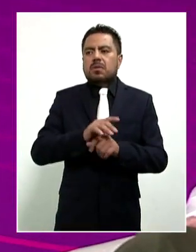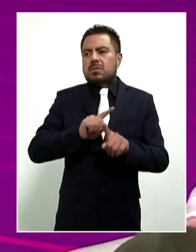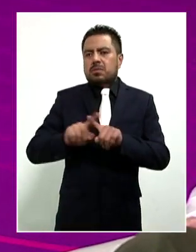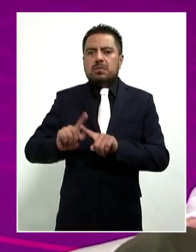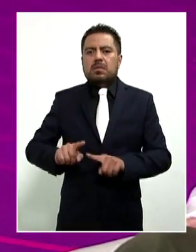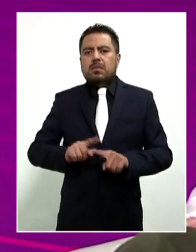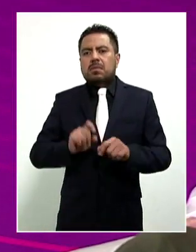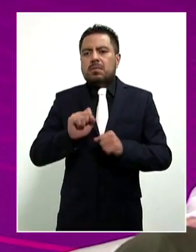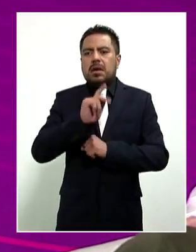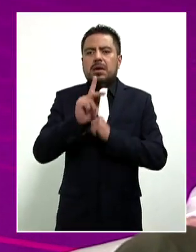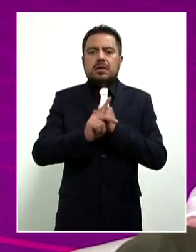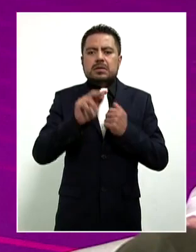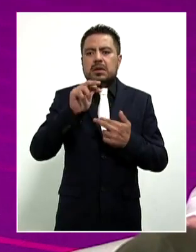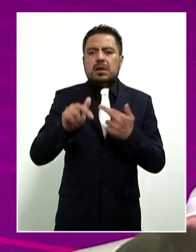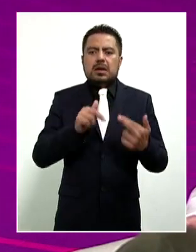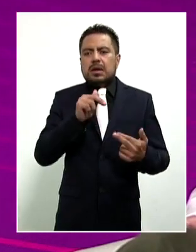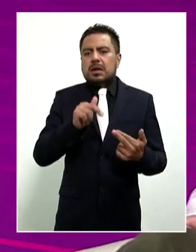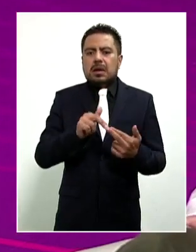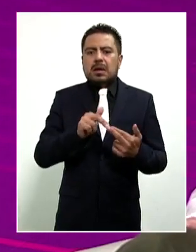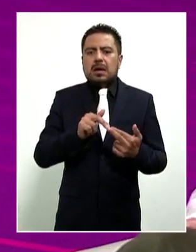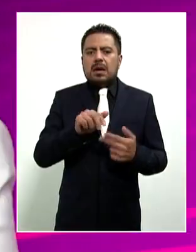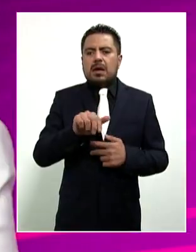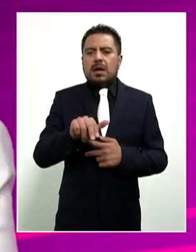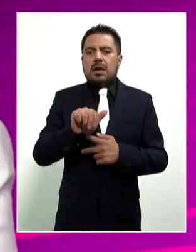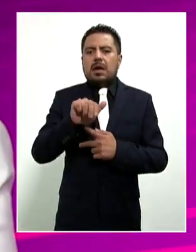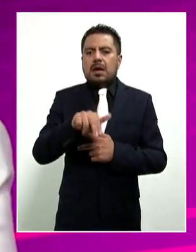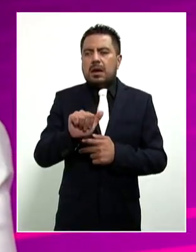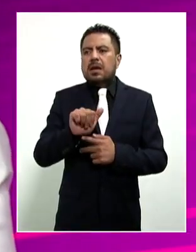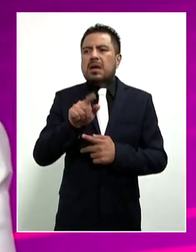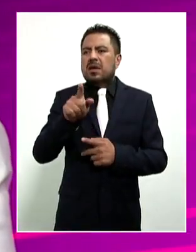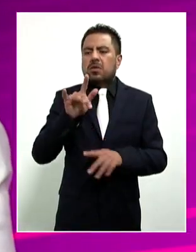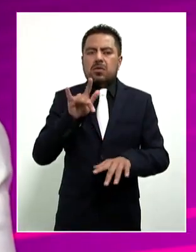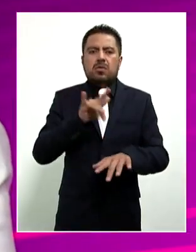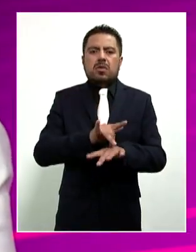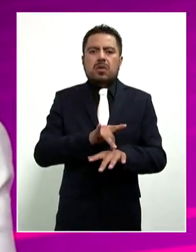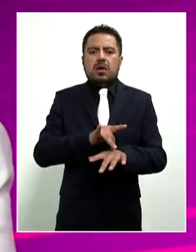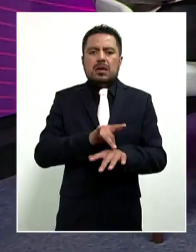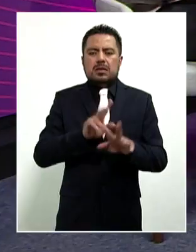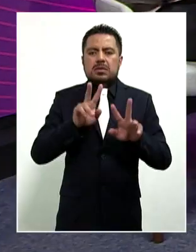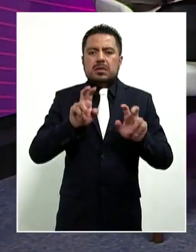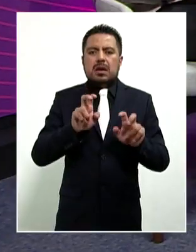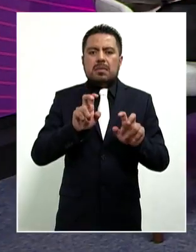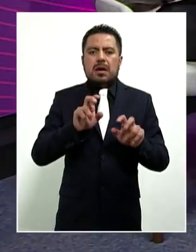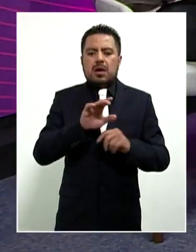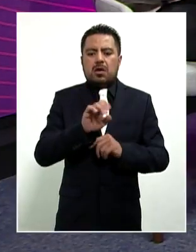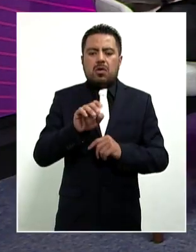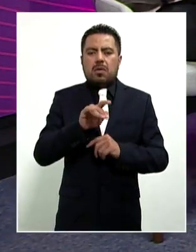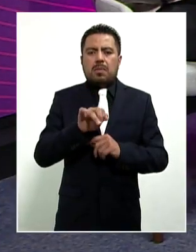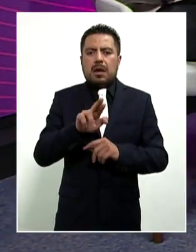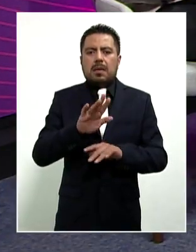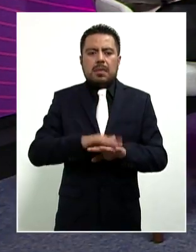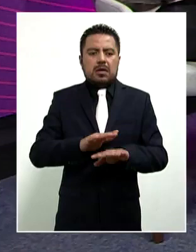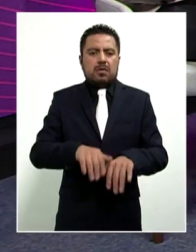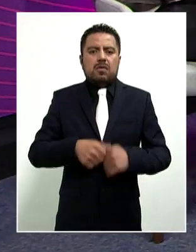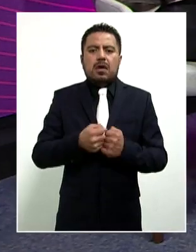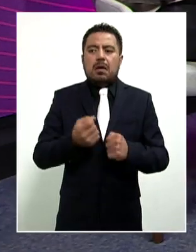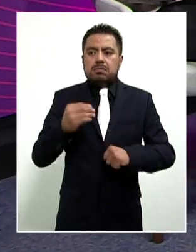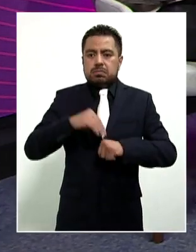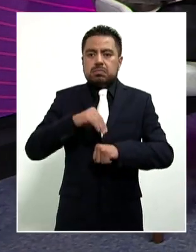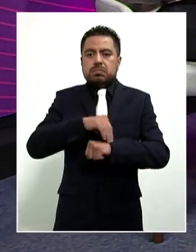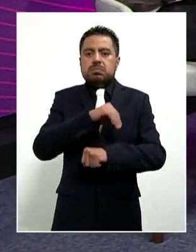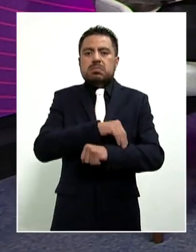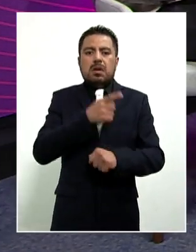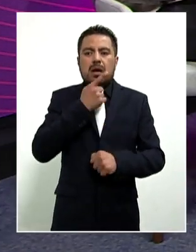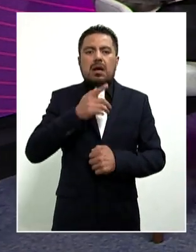de la región. Ana, tú tocaste el tema de fortalecimiento de la Comar. Ante este incremento